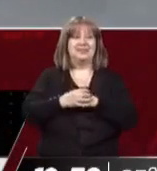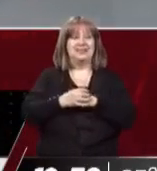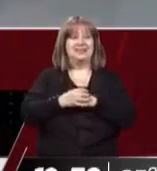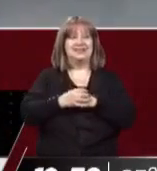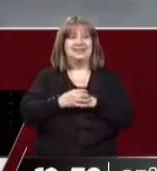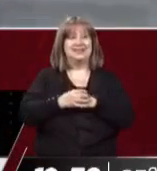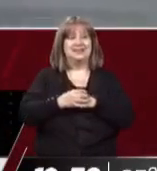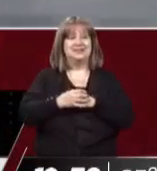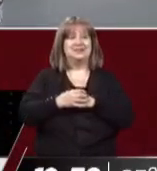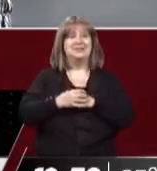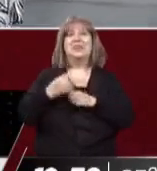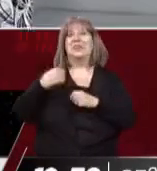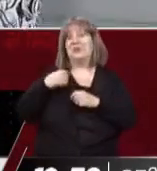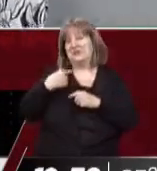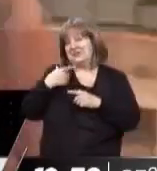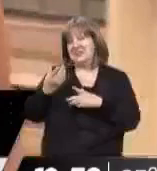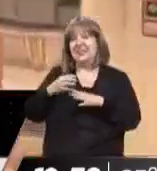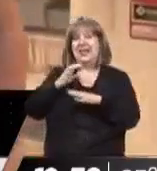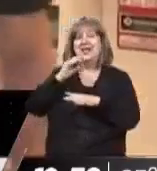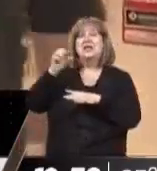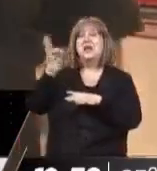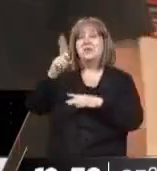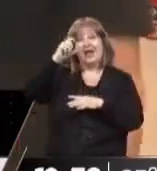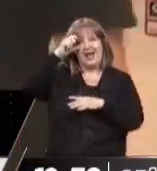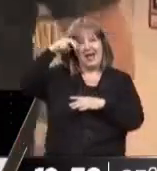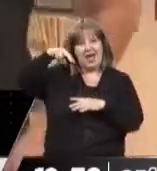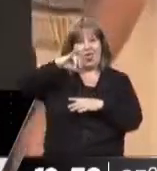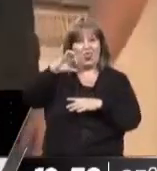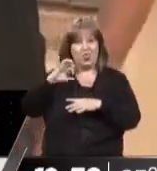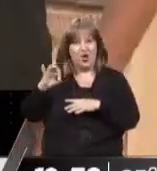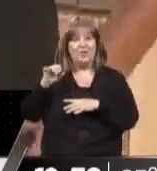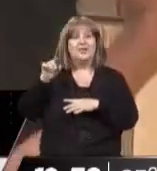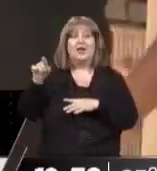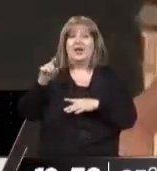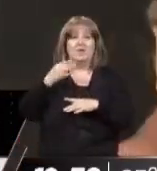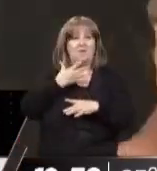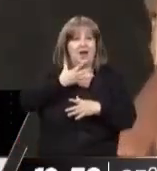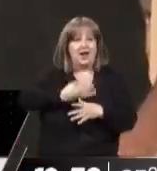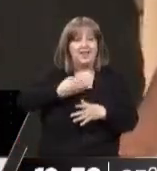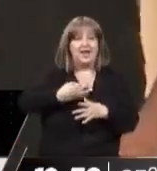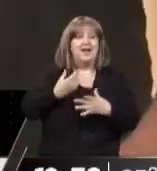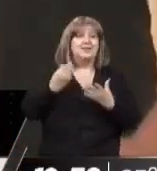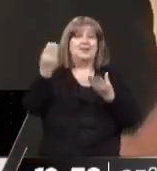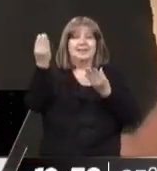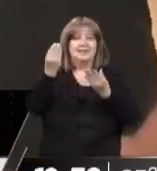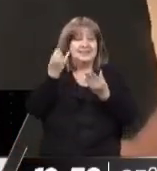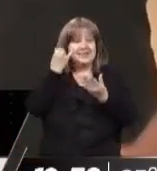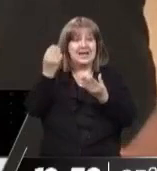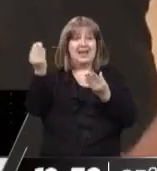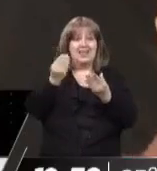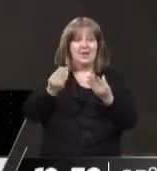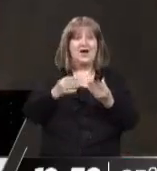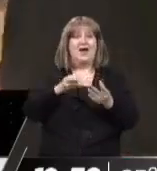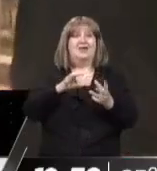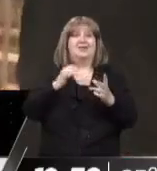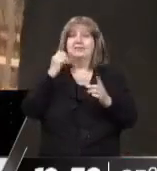mal que es viernes, ¿no? Mi amigo Enzo, todo es hermoso lo de los cómics. Julián, vos sabés más que yo